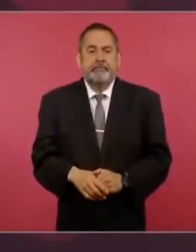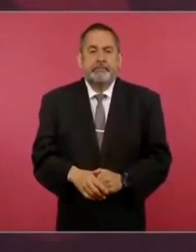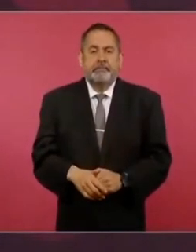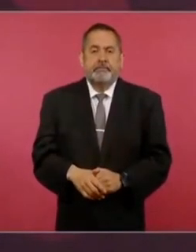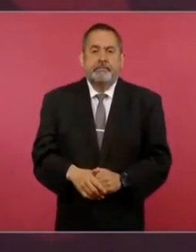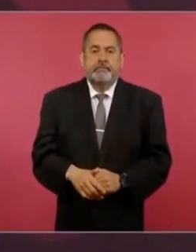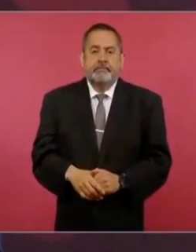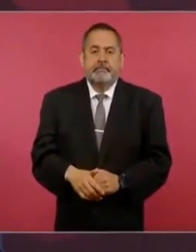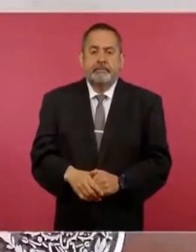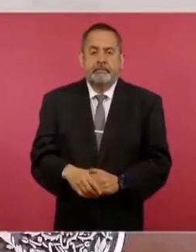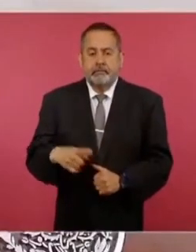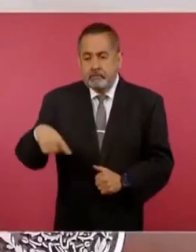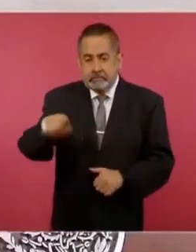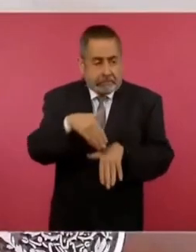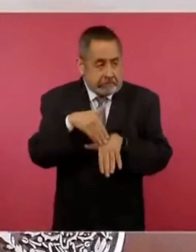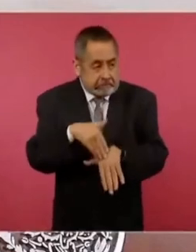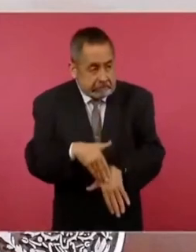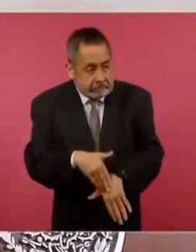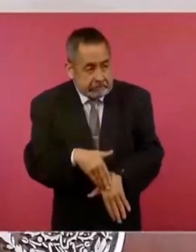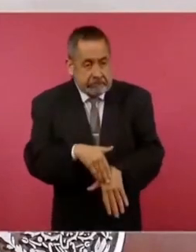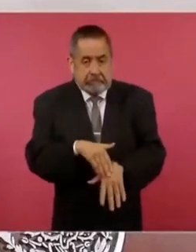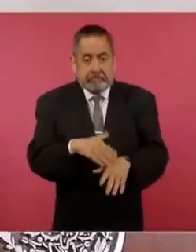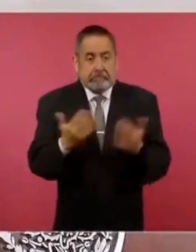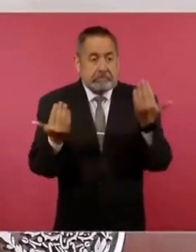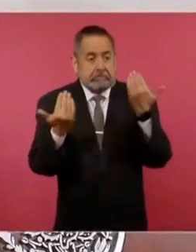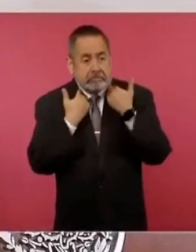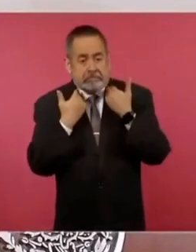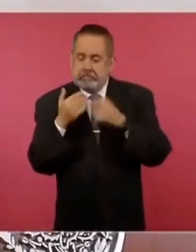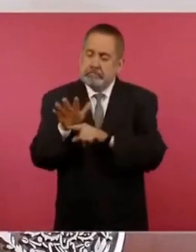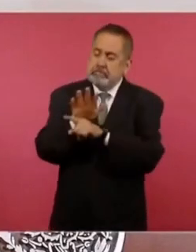y no dejarnos manipular.